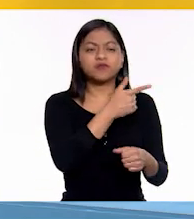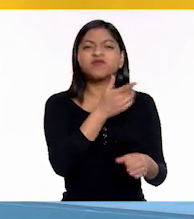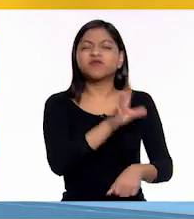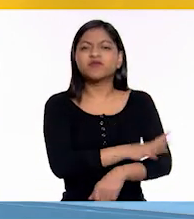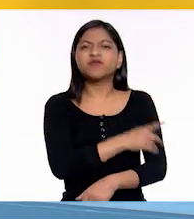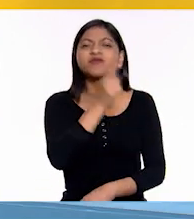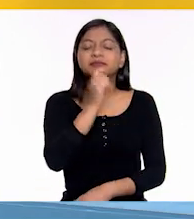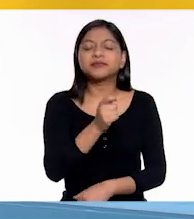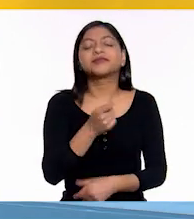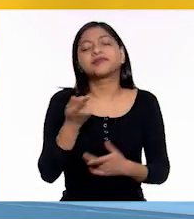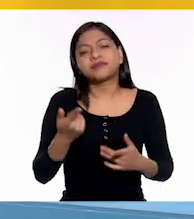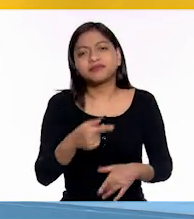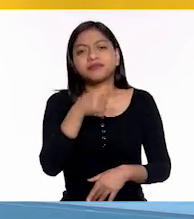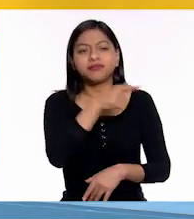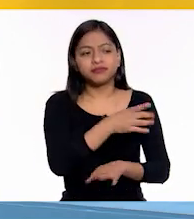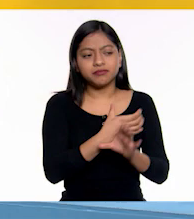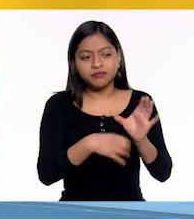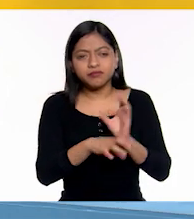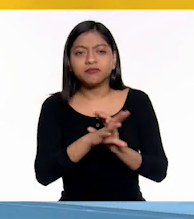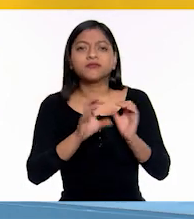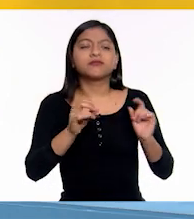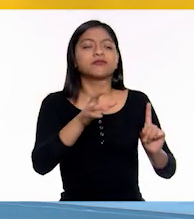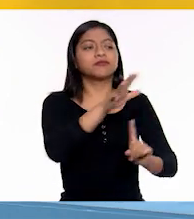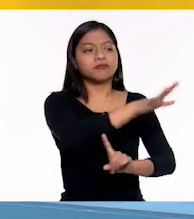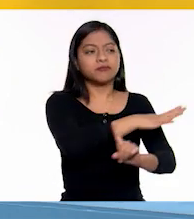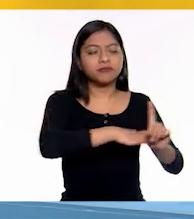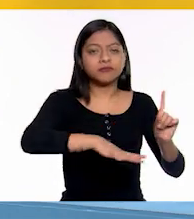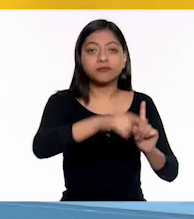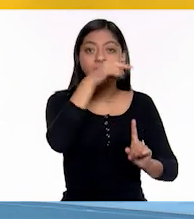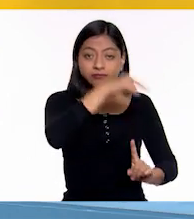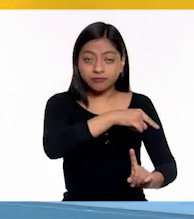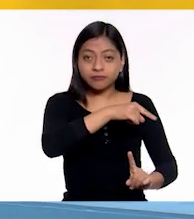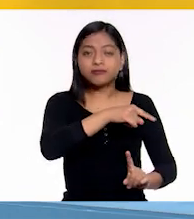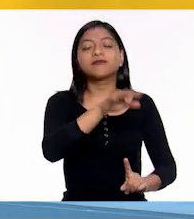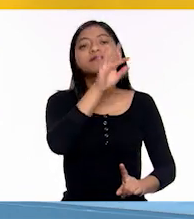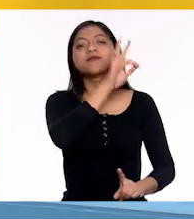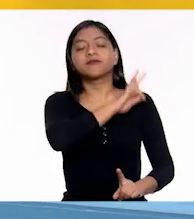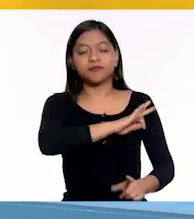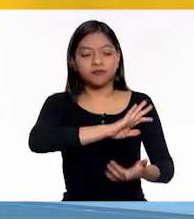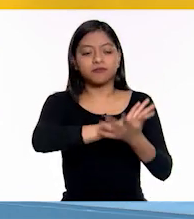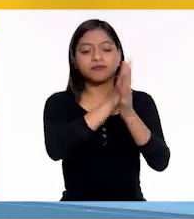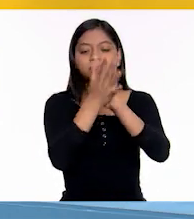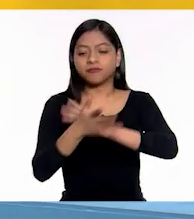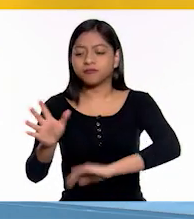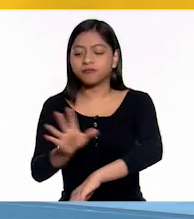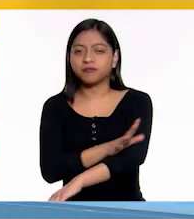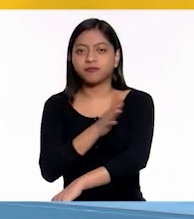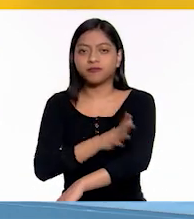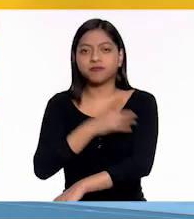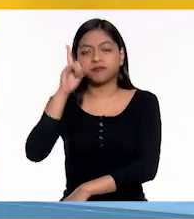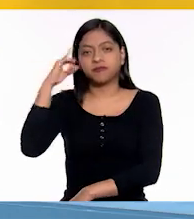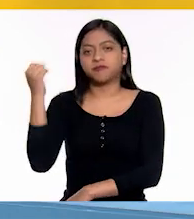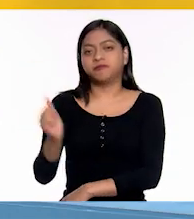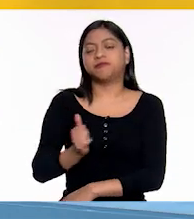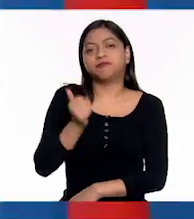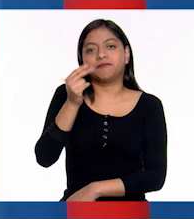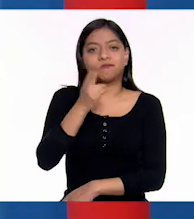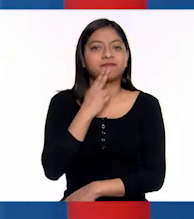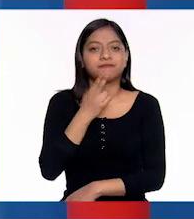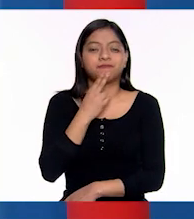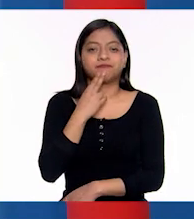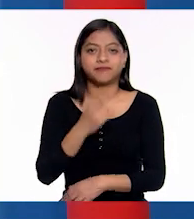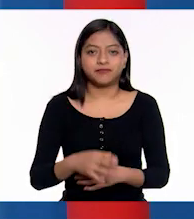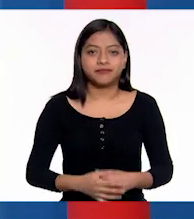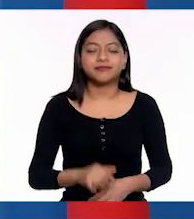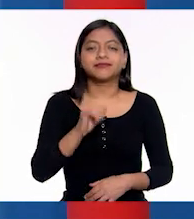aquel recurso o fenómeno de la naturaleza a partir del cual se obtiene energía útil para ser aprovechada.